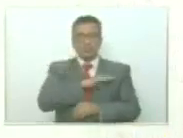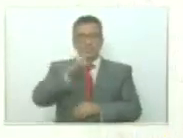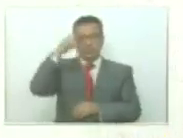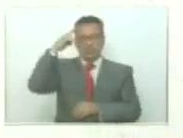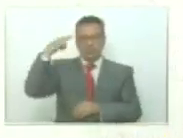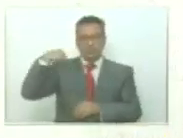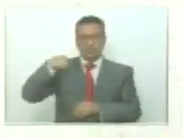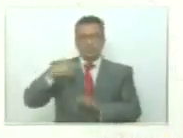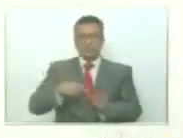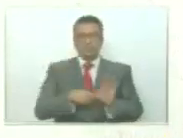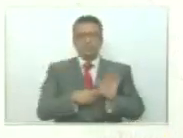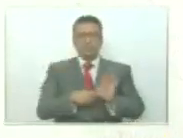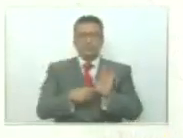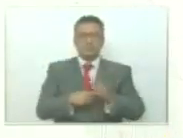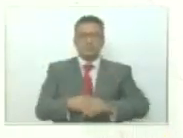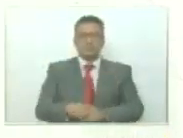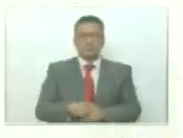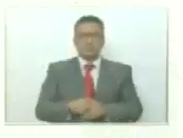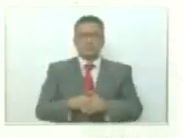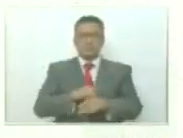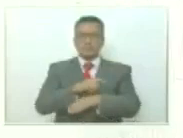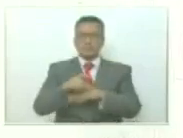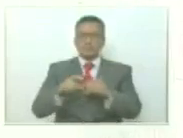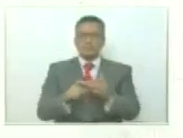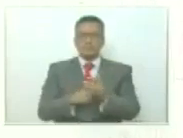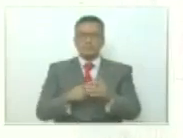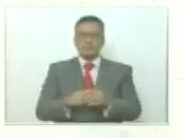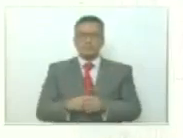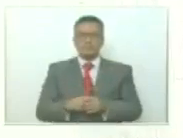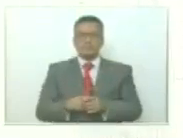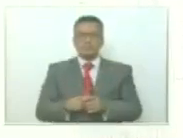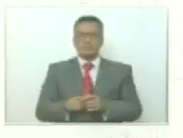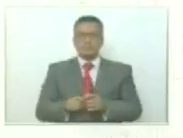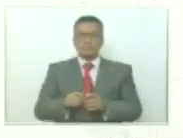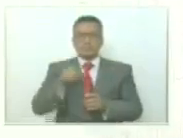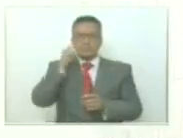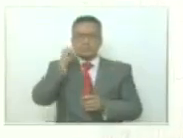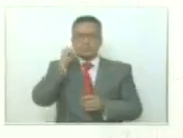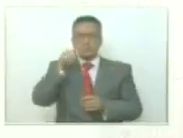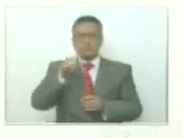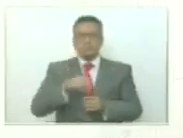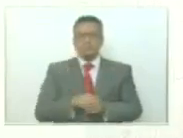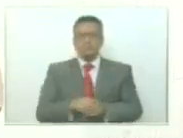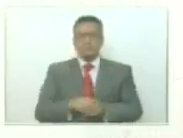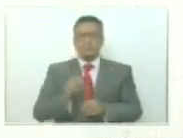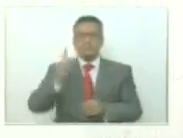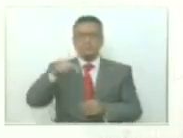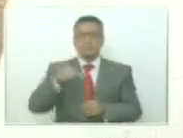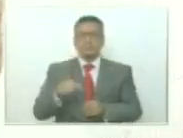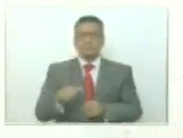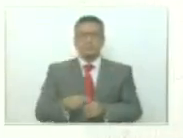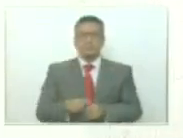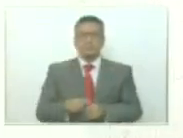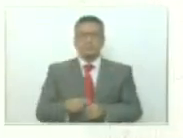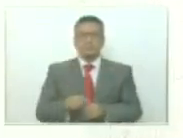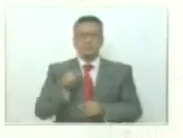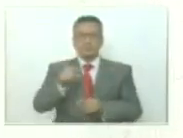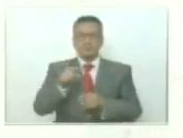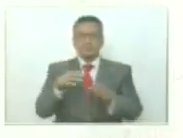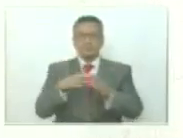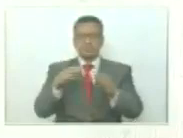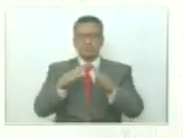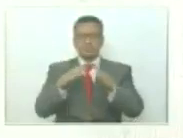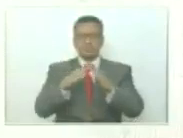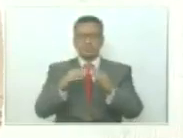honor presentar ante plenaria a un ciudadano, además miembro de esta